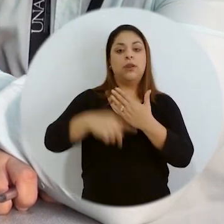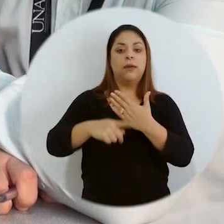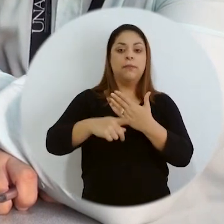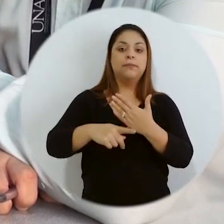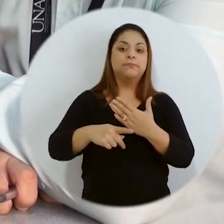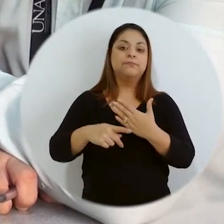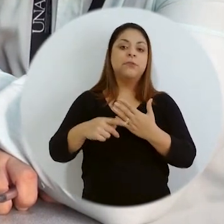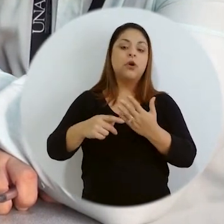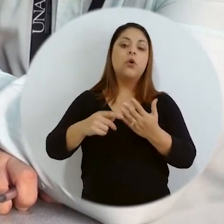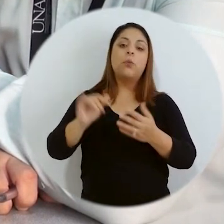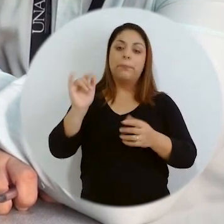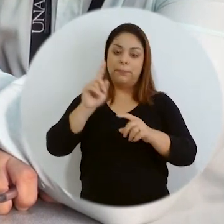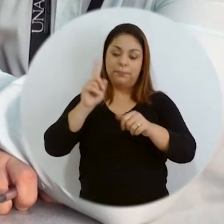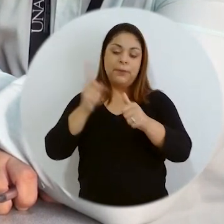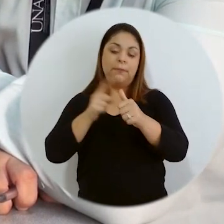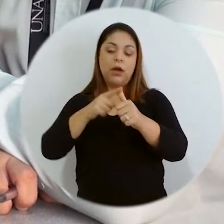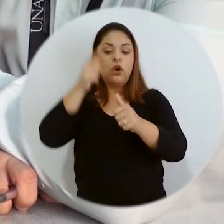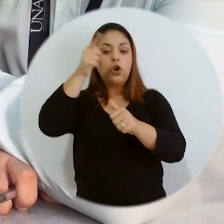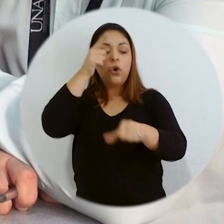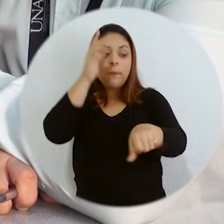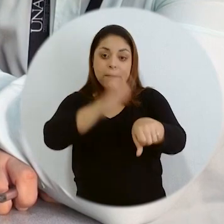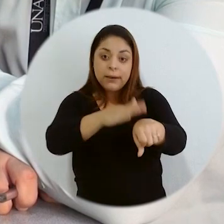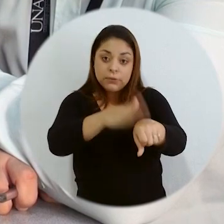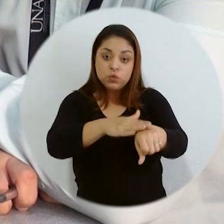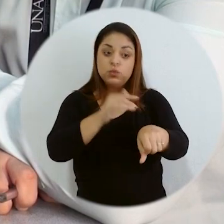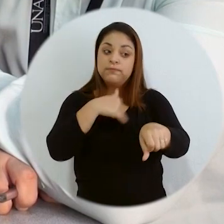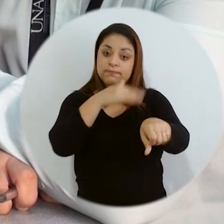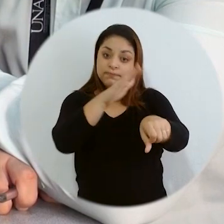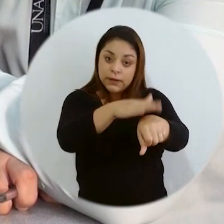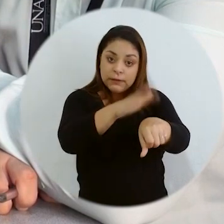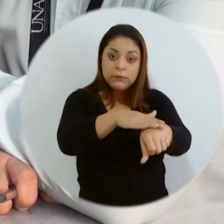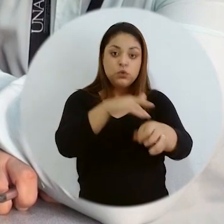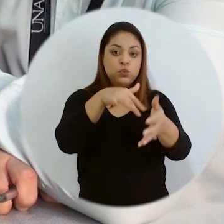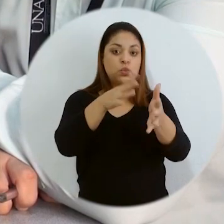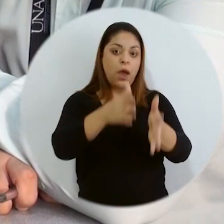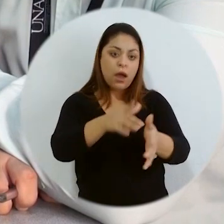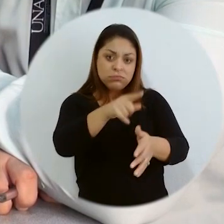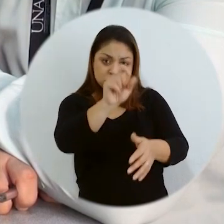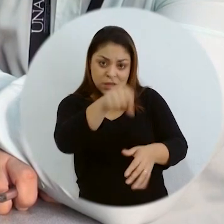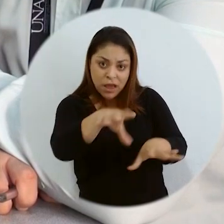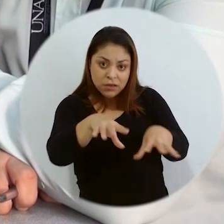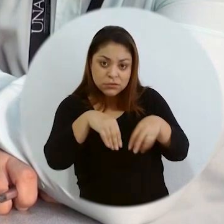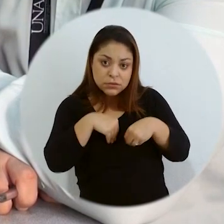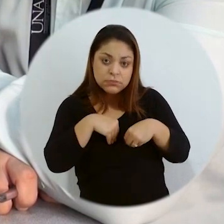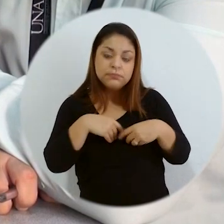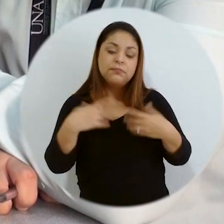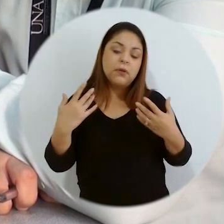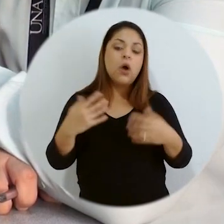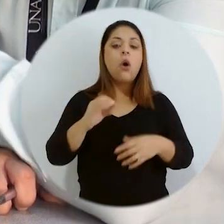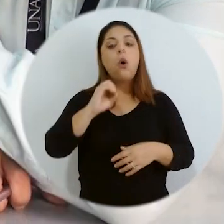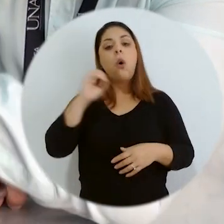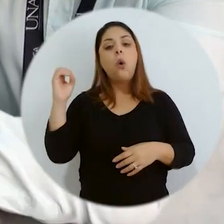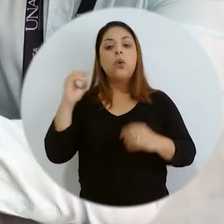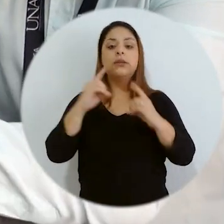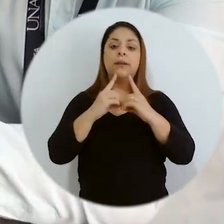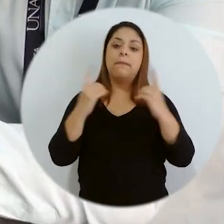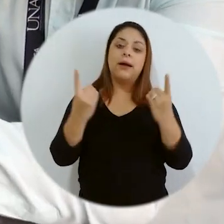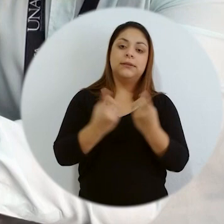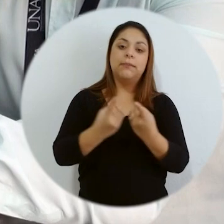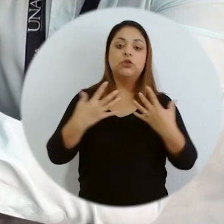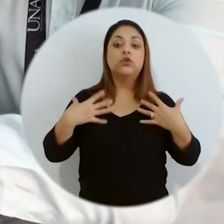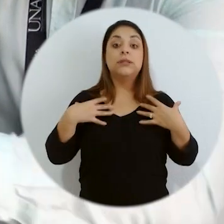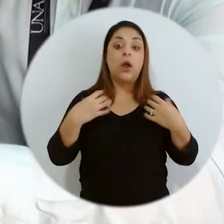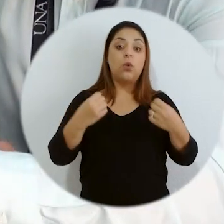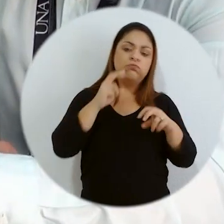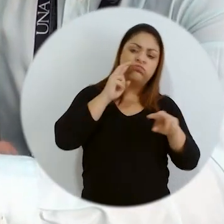refiere al estudiante siempre con la previa autorización de cada estudiante. O también, igual, puede ser que el Departamento de